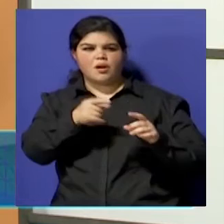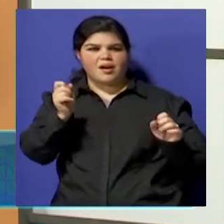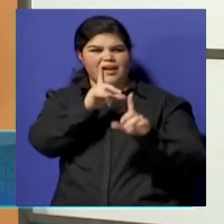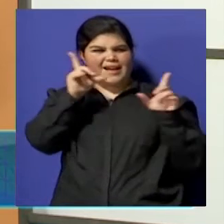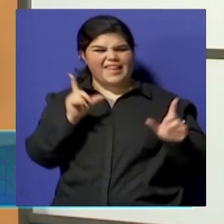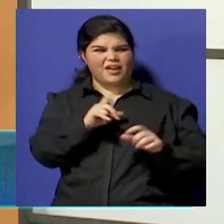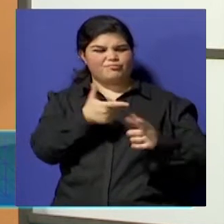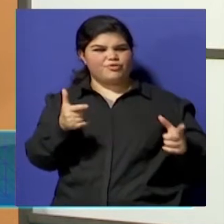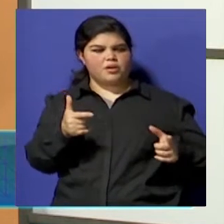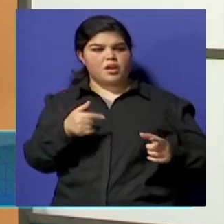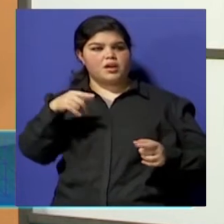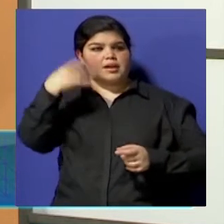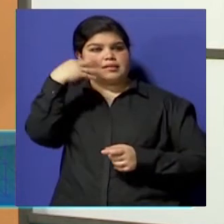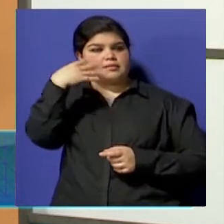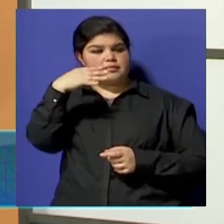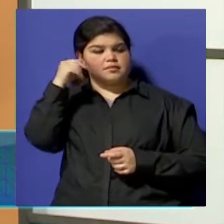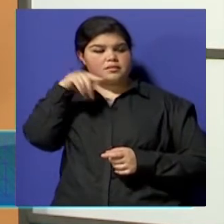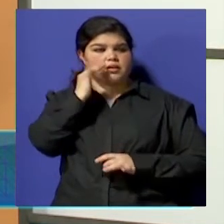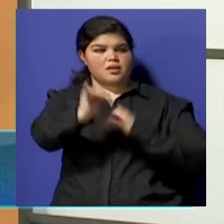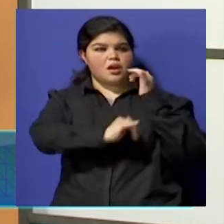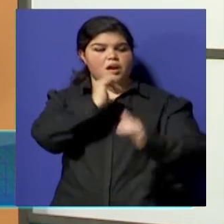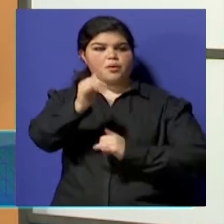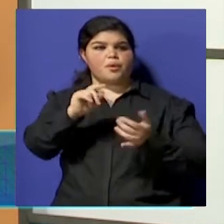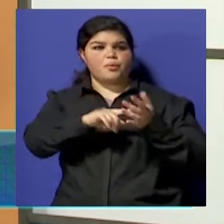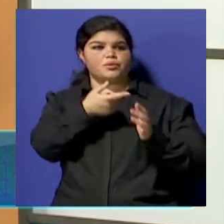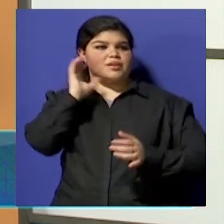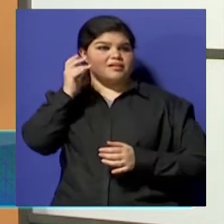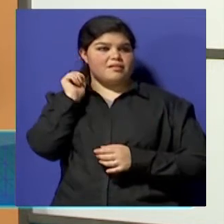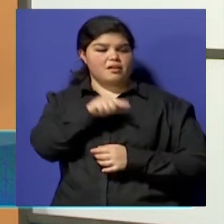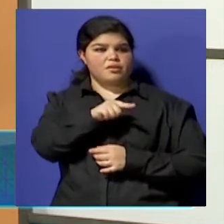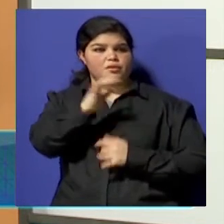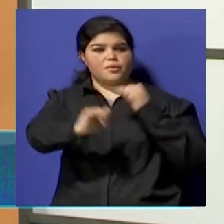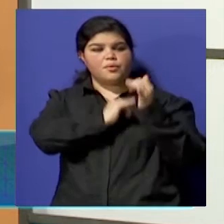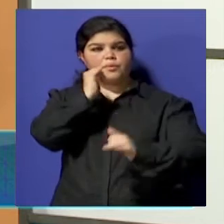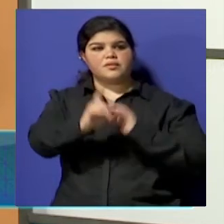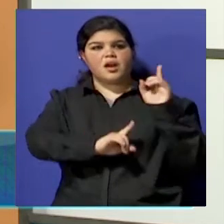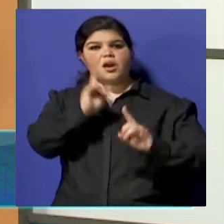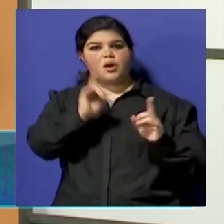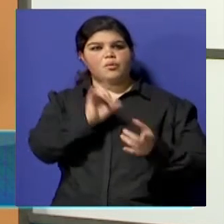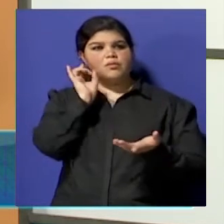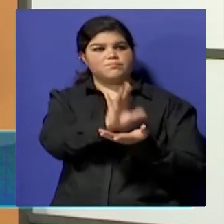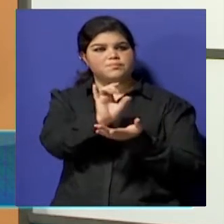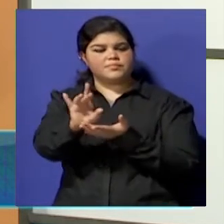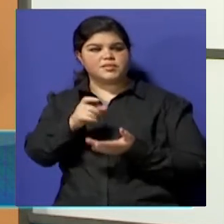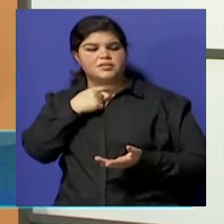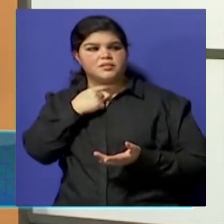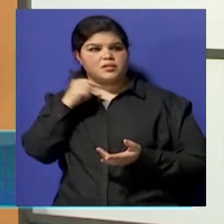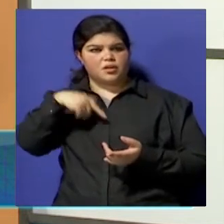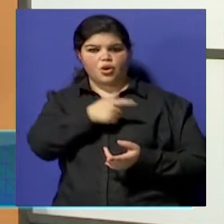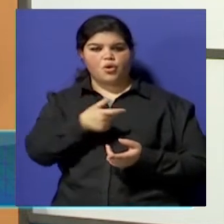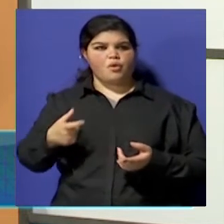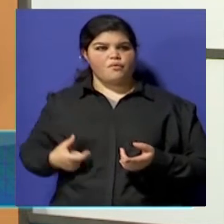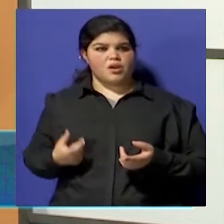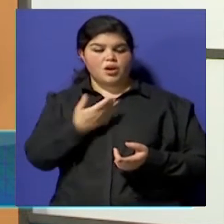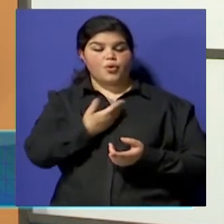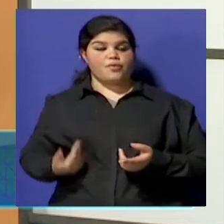Cristina Fernández habló con una radio en Buenos Aires y manifestaba de que hay procesos destituyentes permanentemente, incluso ya los tuvo en sus 2 gobiernos,